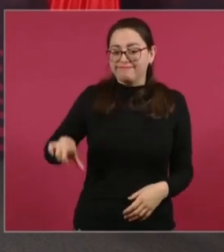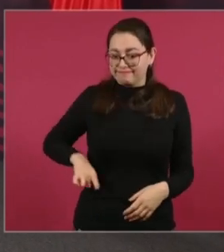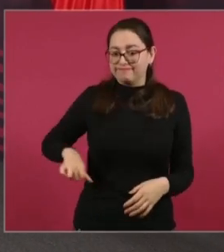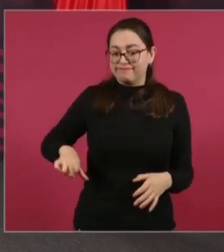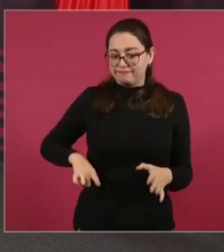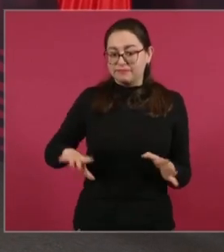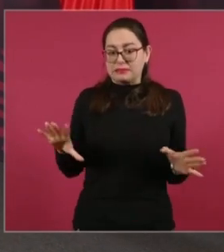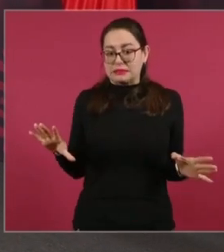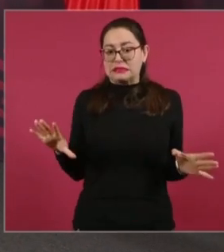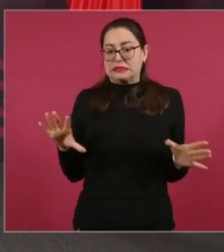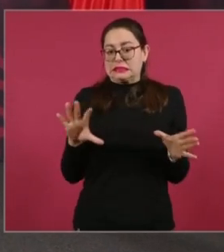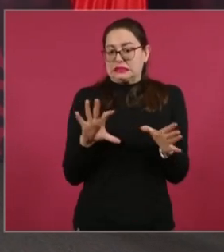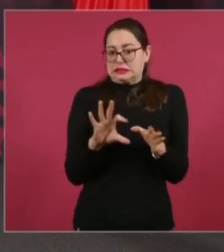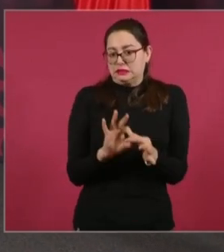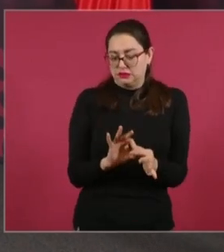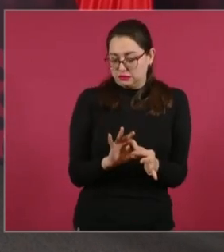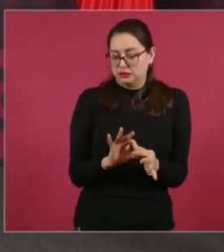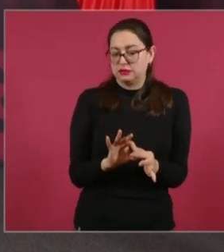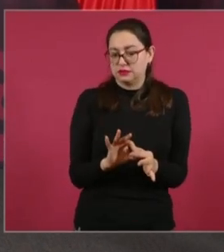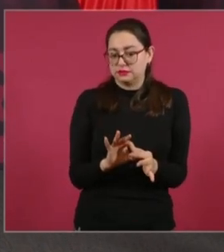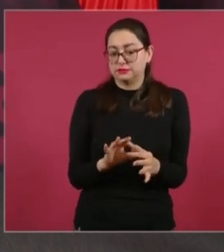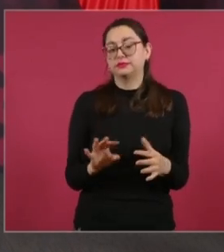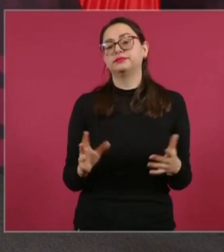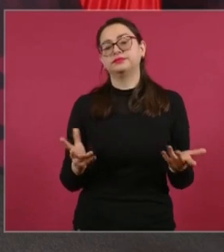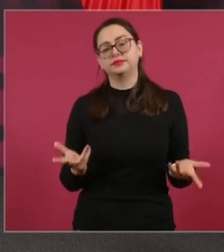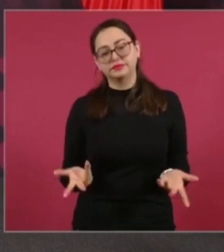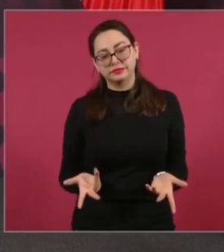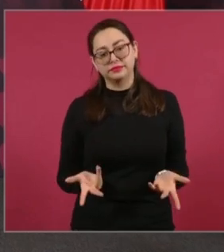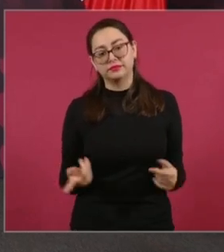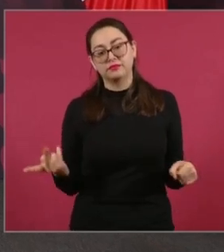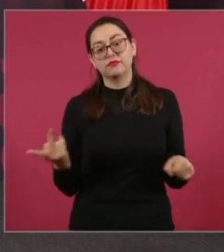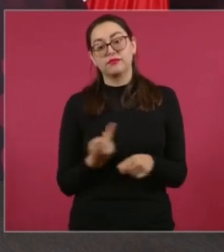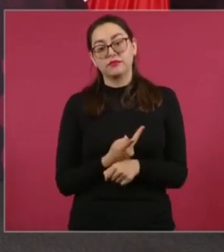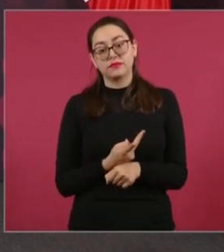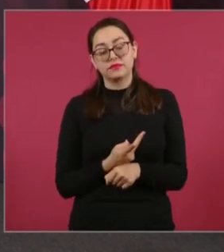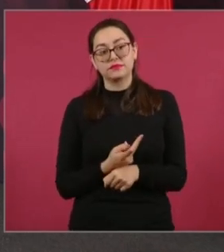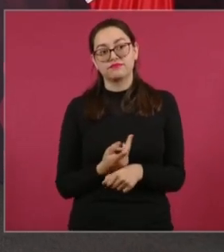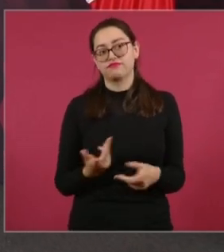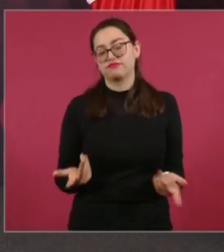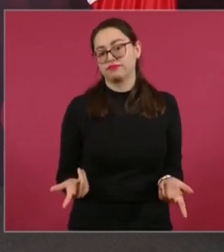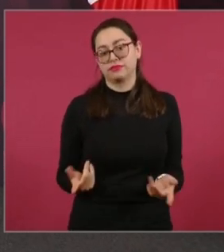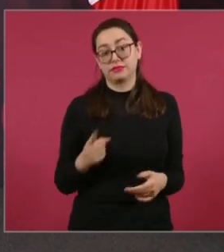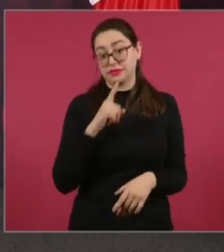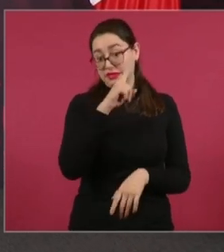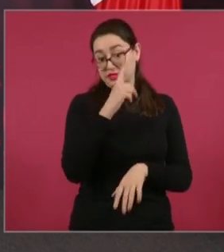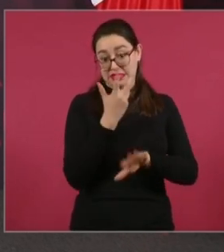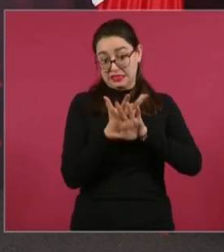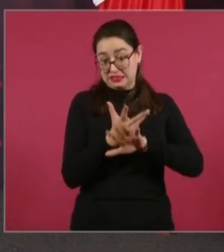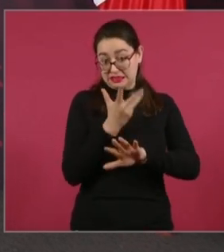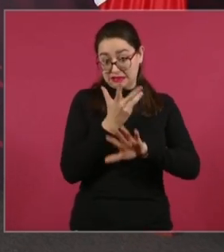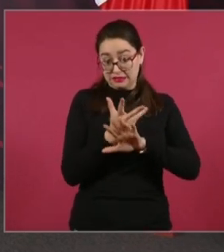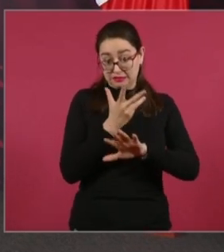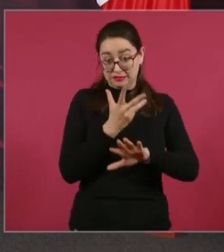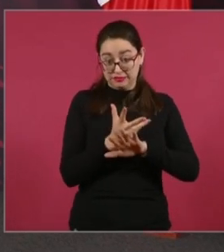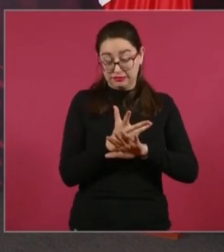En el caso de Estados Unidos tiene mucha influencia el Departamento de Estado y las agencias empresas,